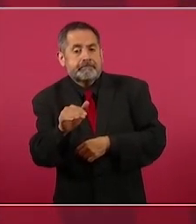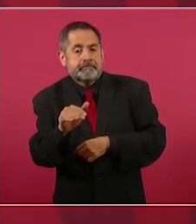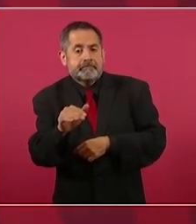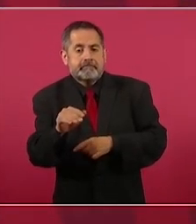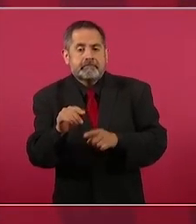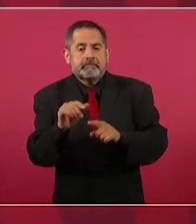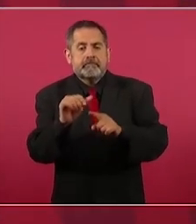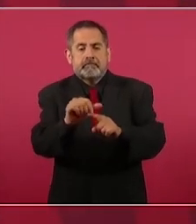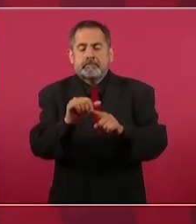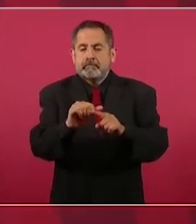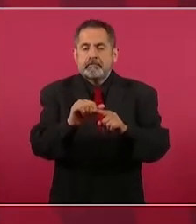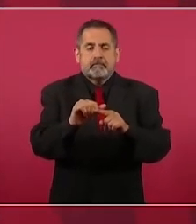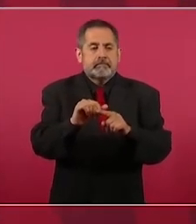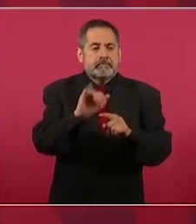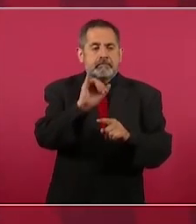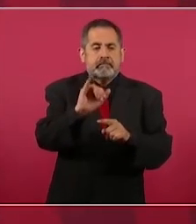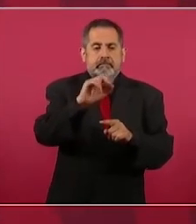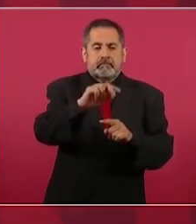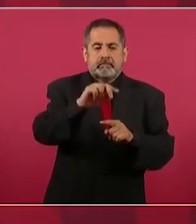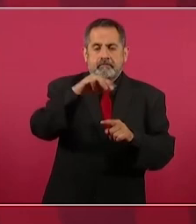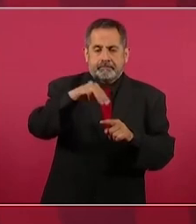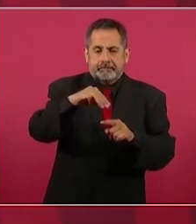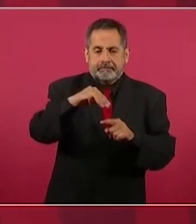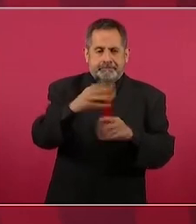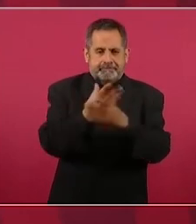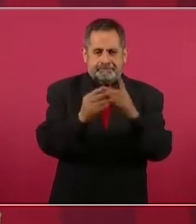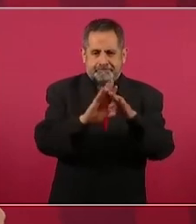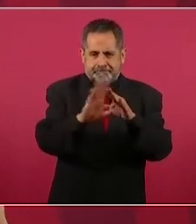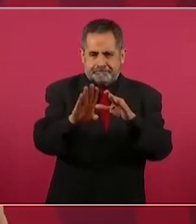a Migración